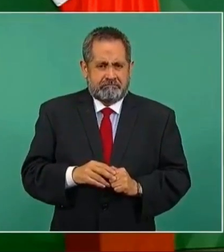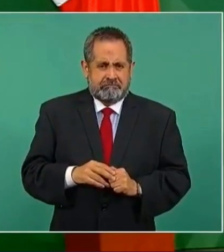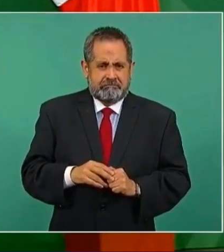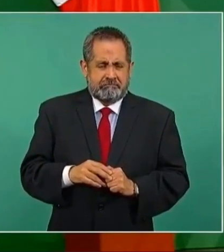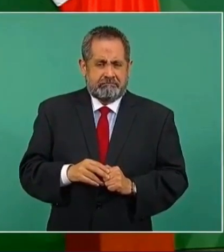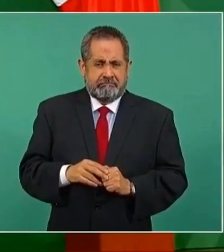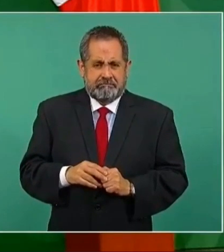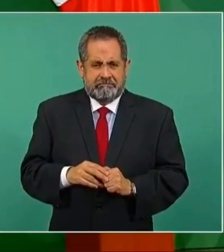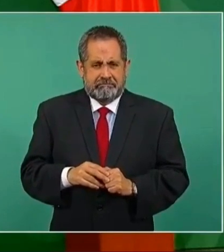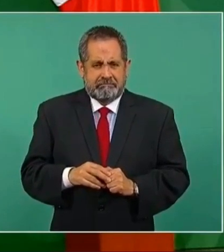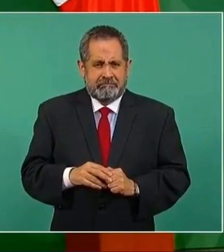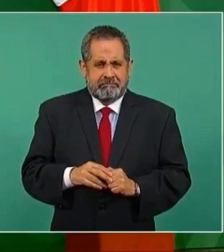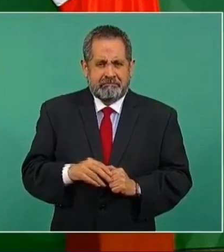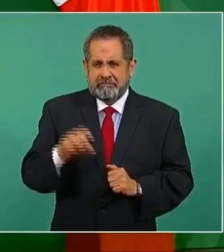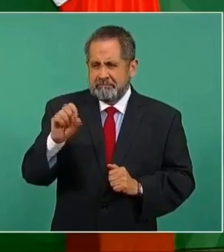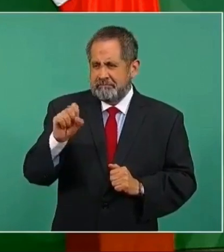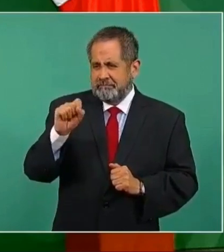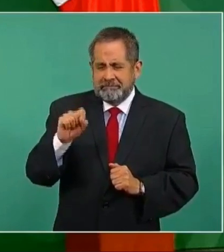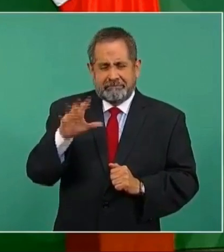el